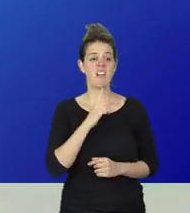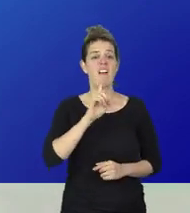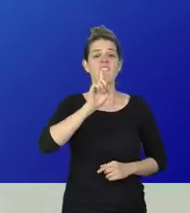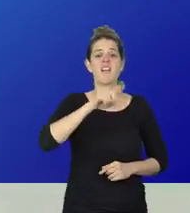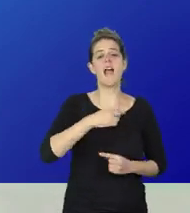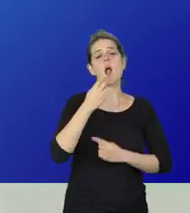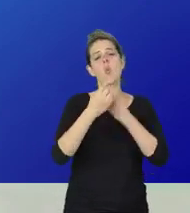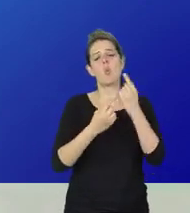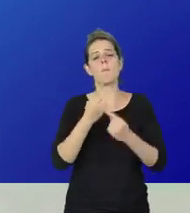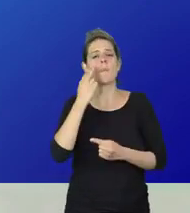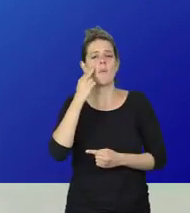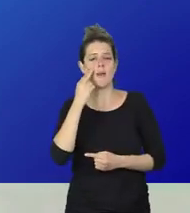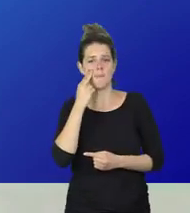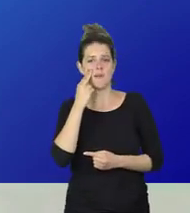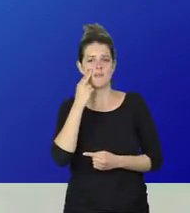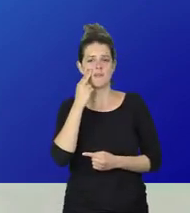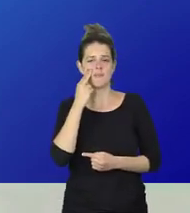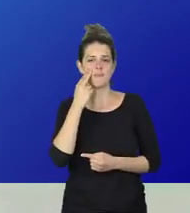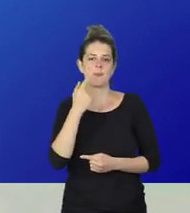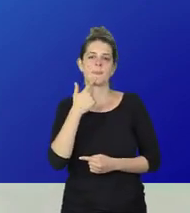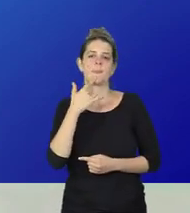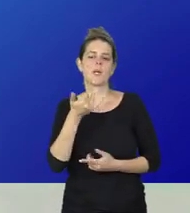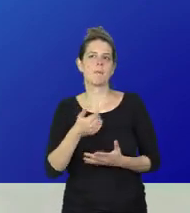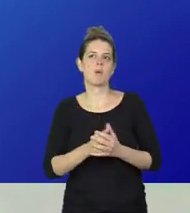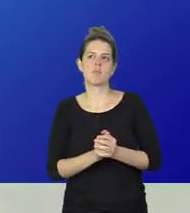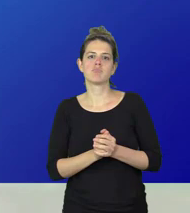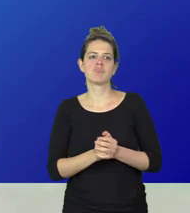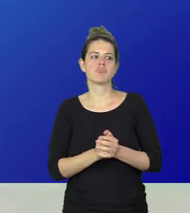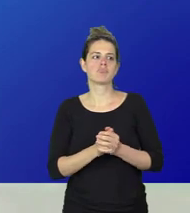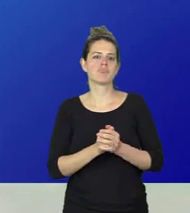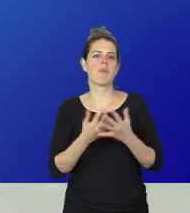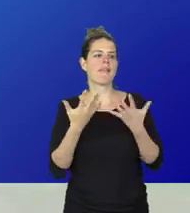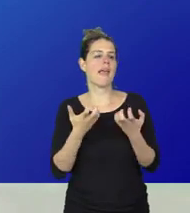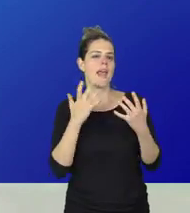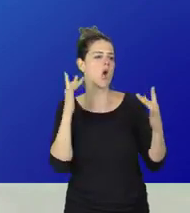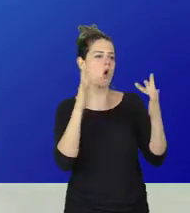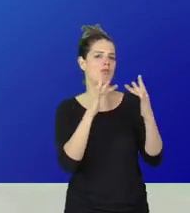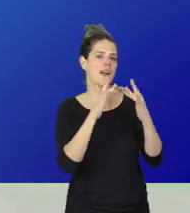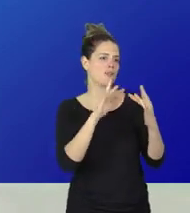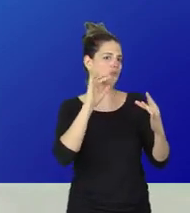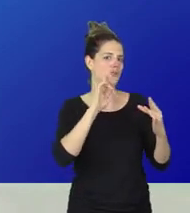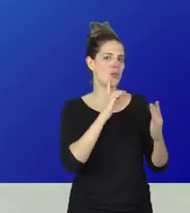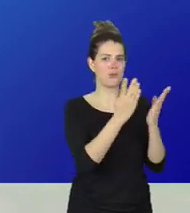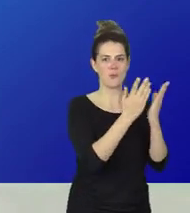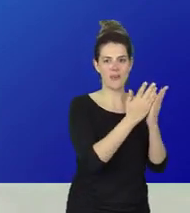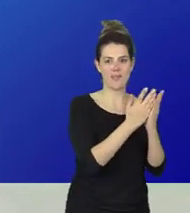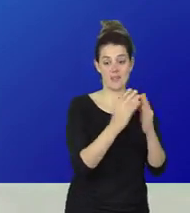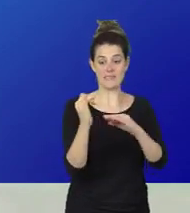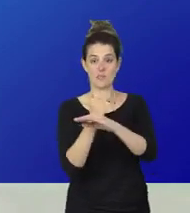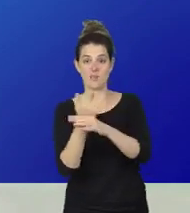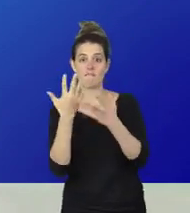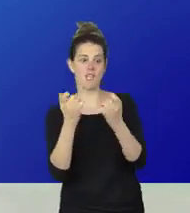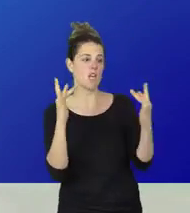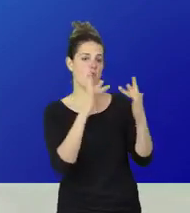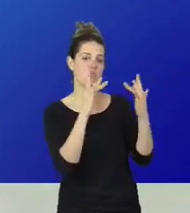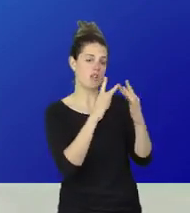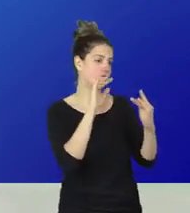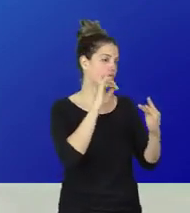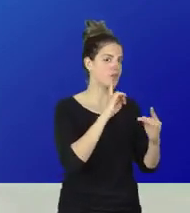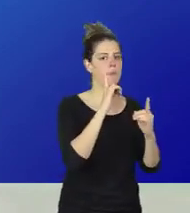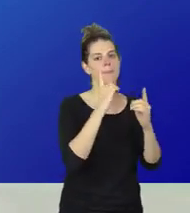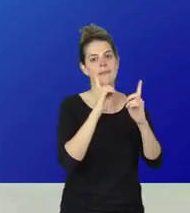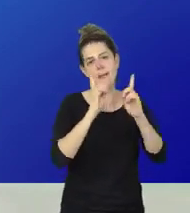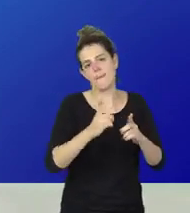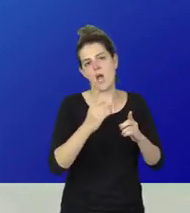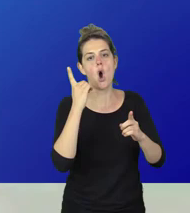que tienen que ver también con el tema de tratar de contactar a los estudiantes. Desde las instituciones intentaron empezar a contactar